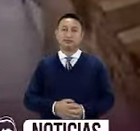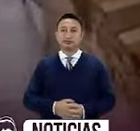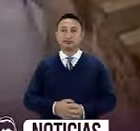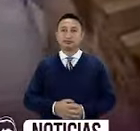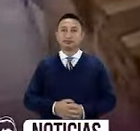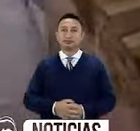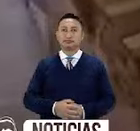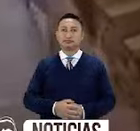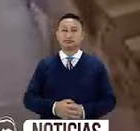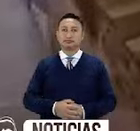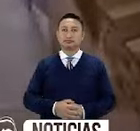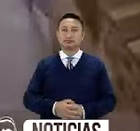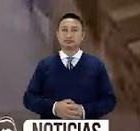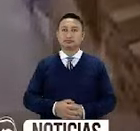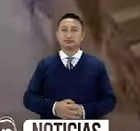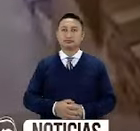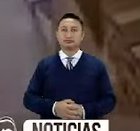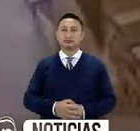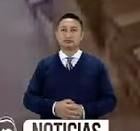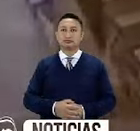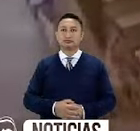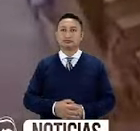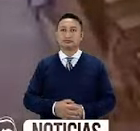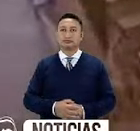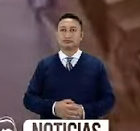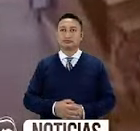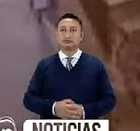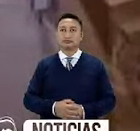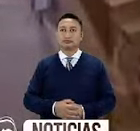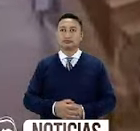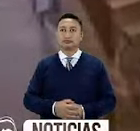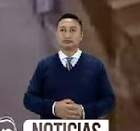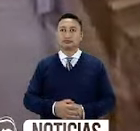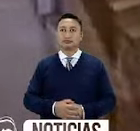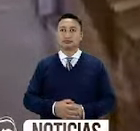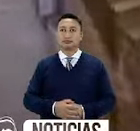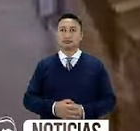Informó Marín Jaramillo.